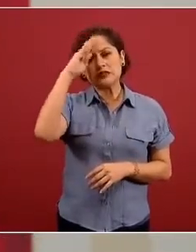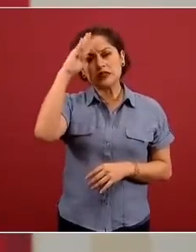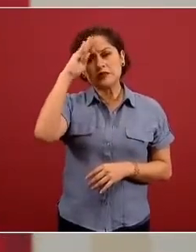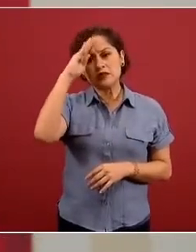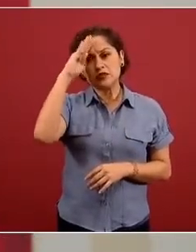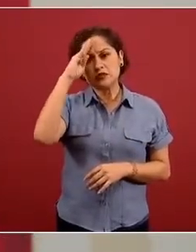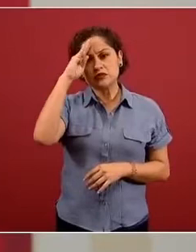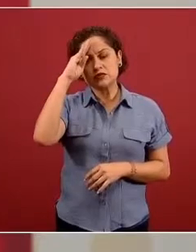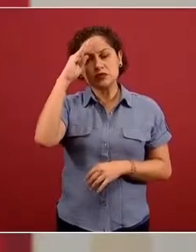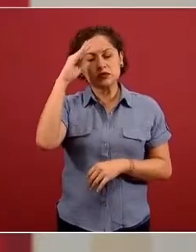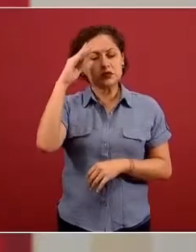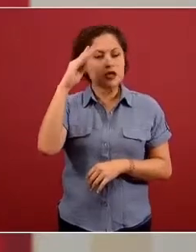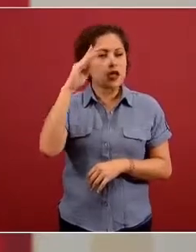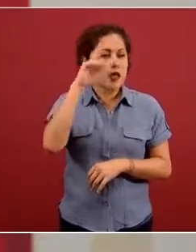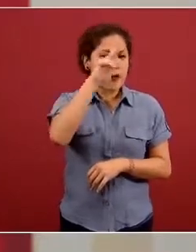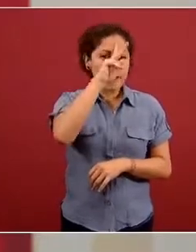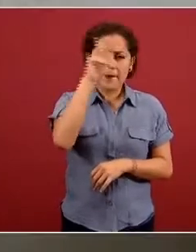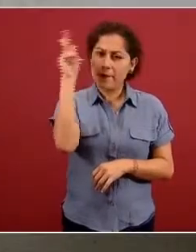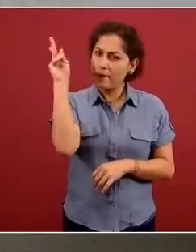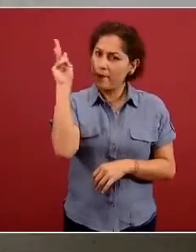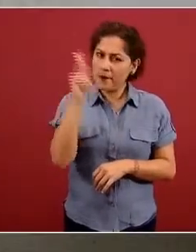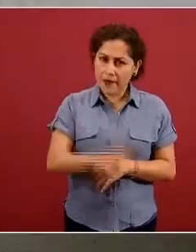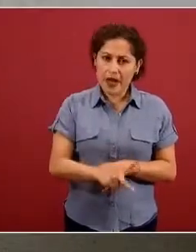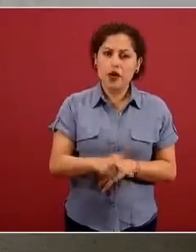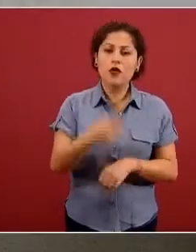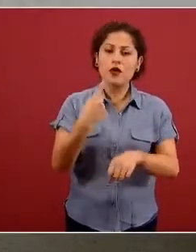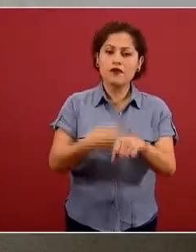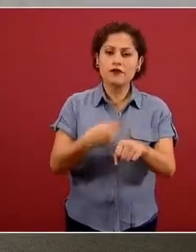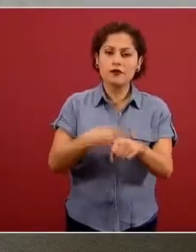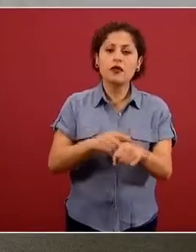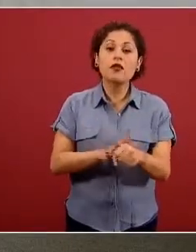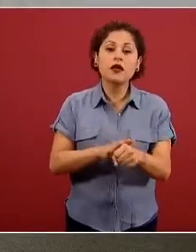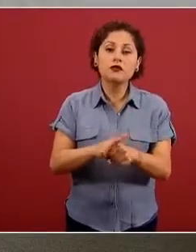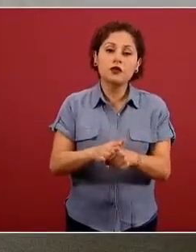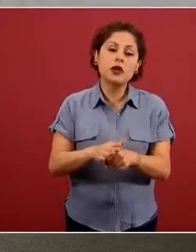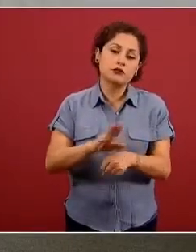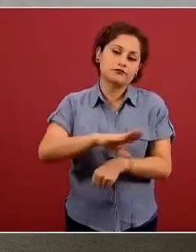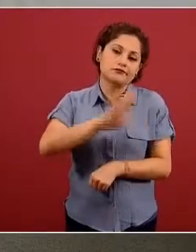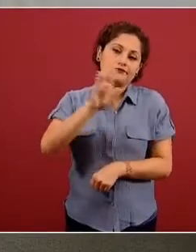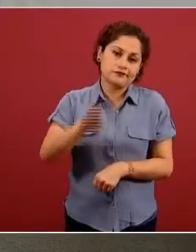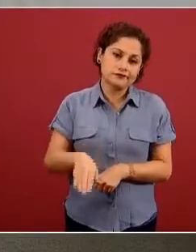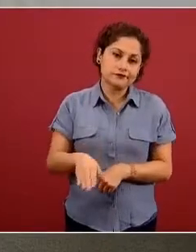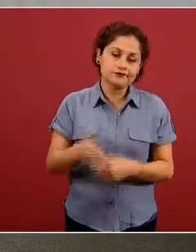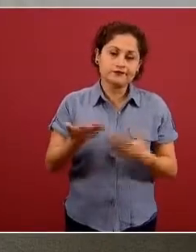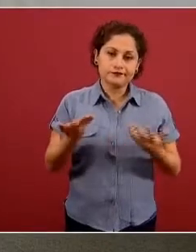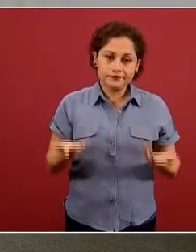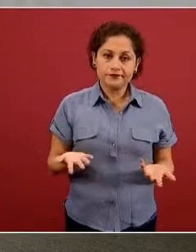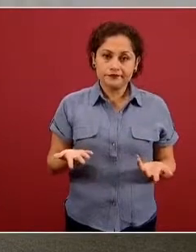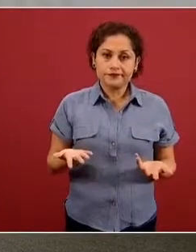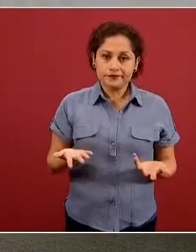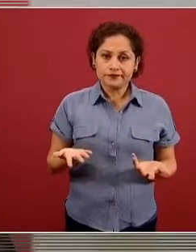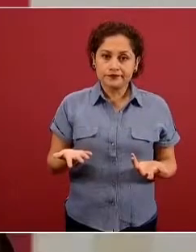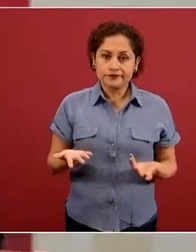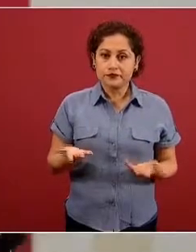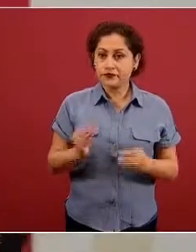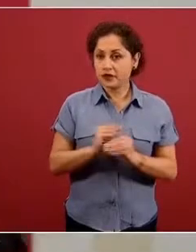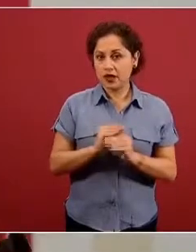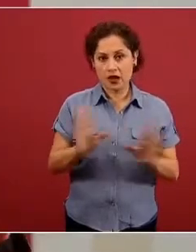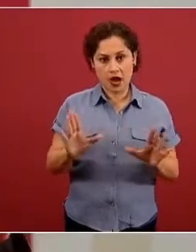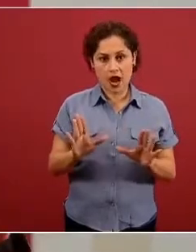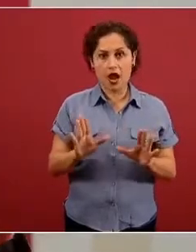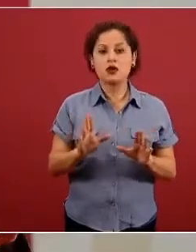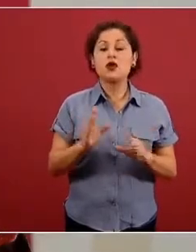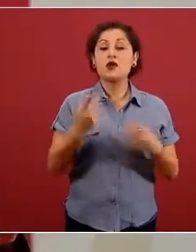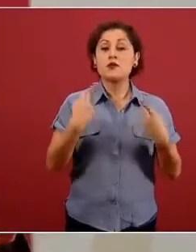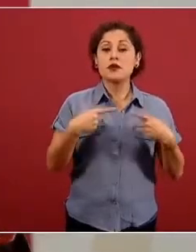epidemia, que es la pérdida de la vida, desde luego, en proporción al número de casos, pueden aumentar el número